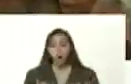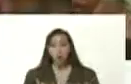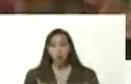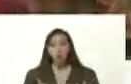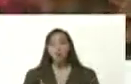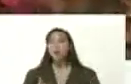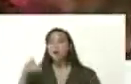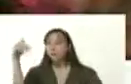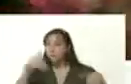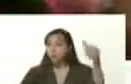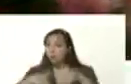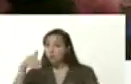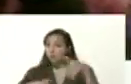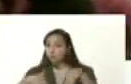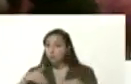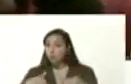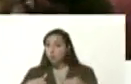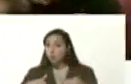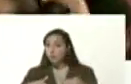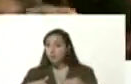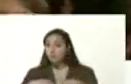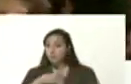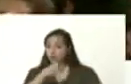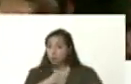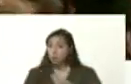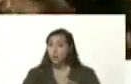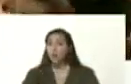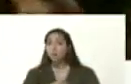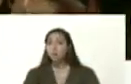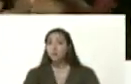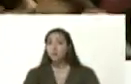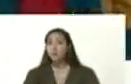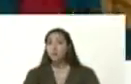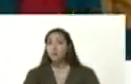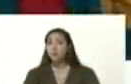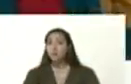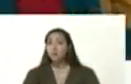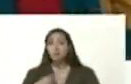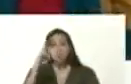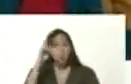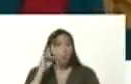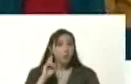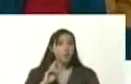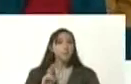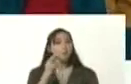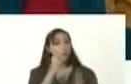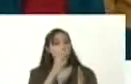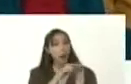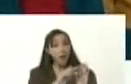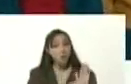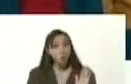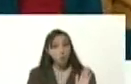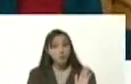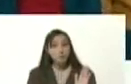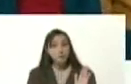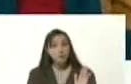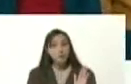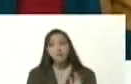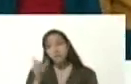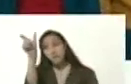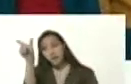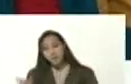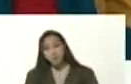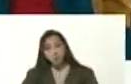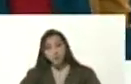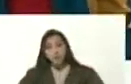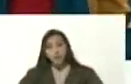para elegir presidente. Y se aceptan las reglas de juego. El que gane, a ese será reconocido. Es